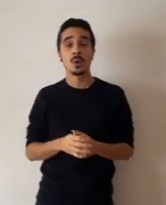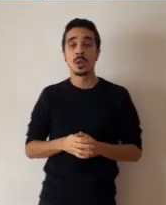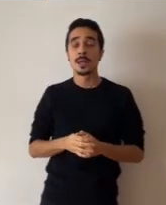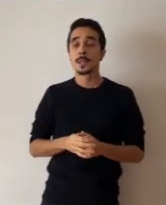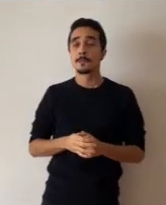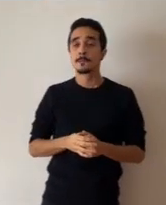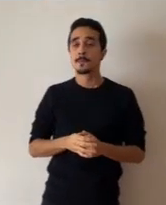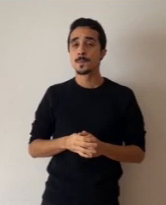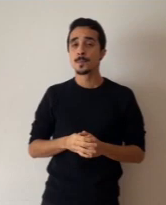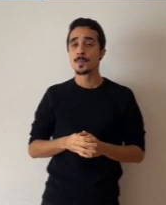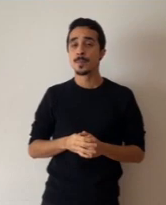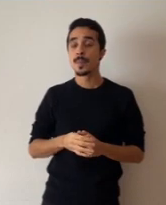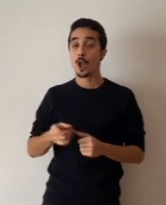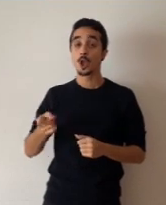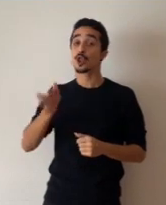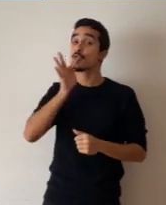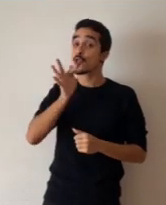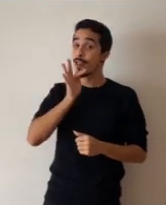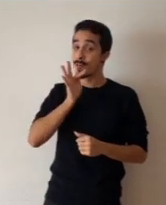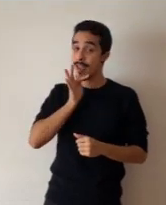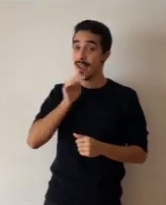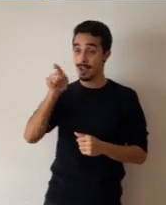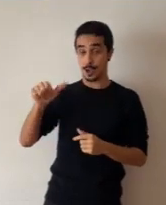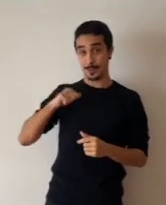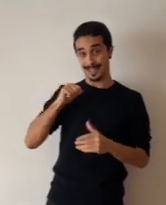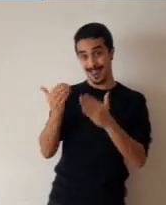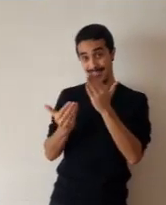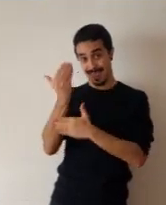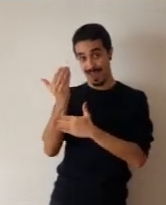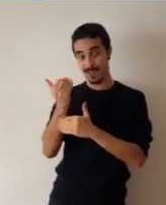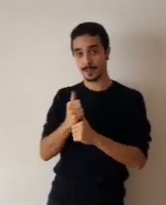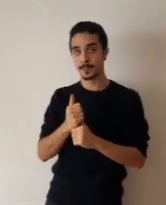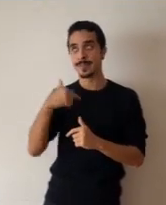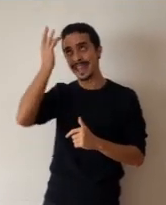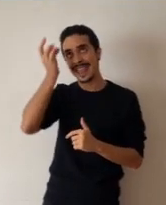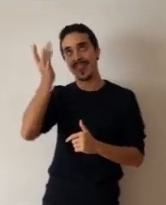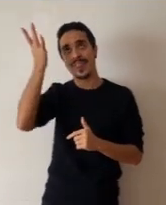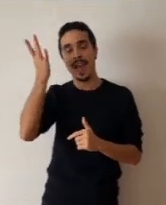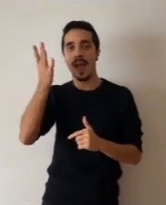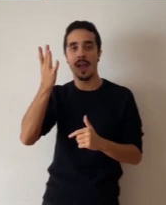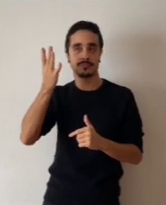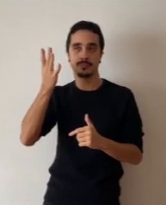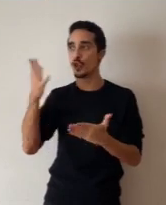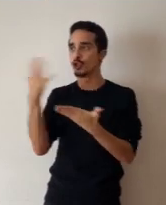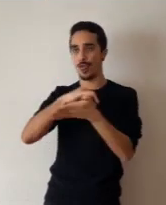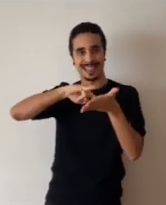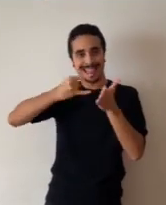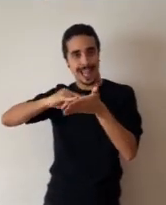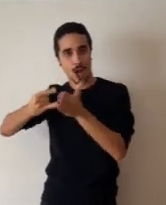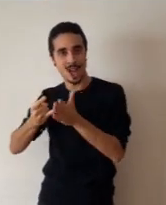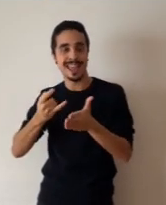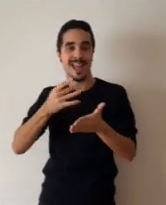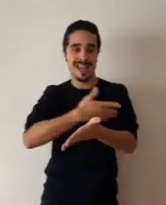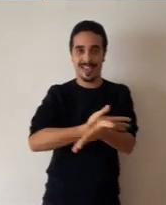por último, lo que estamos todavía llevando para ese hospital de día, pero que la idea es que todo pase para